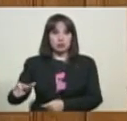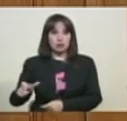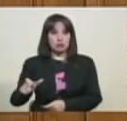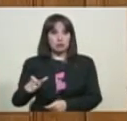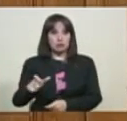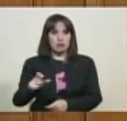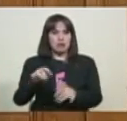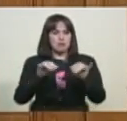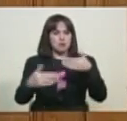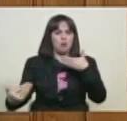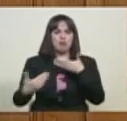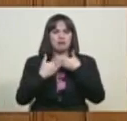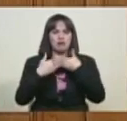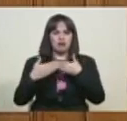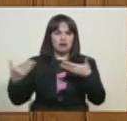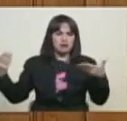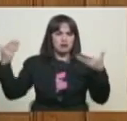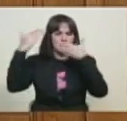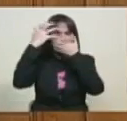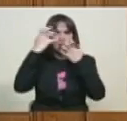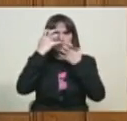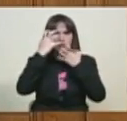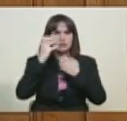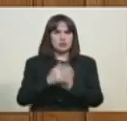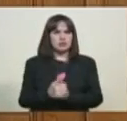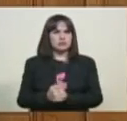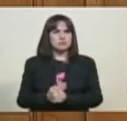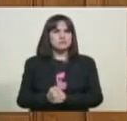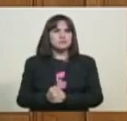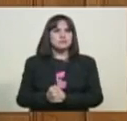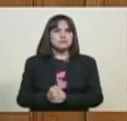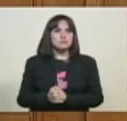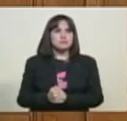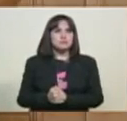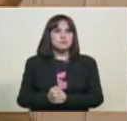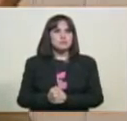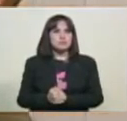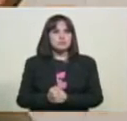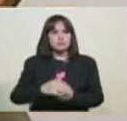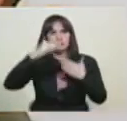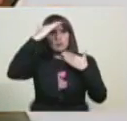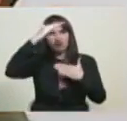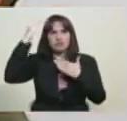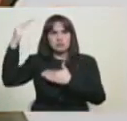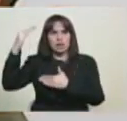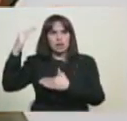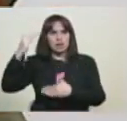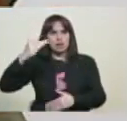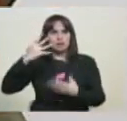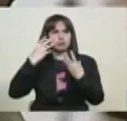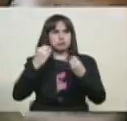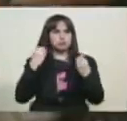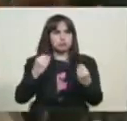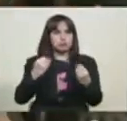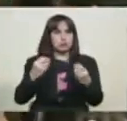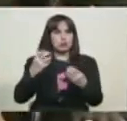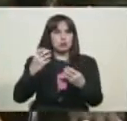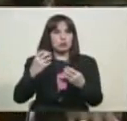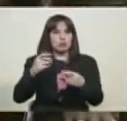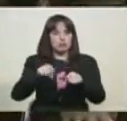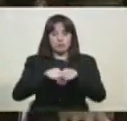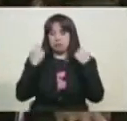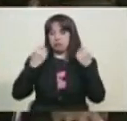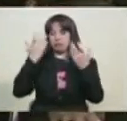terrorista. Y como le decía ahorita a los oficiales, a los militares que fueron heridos